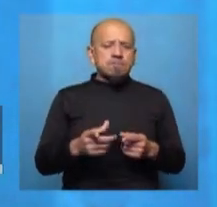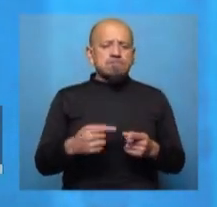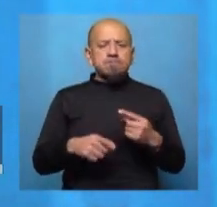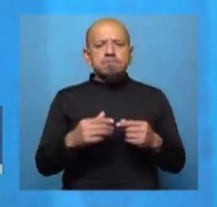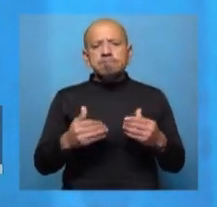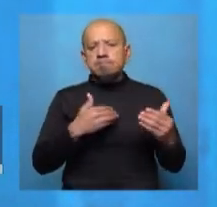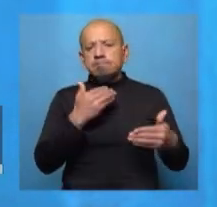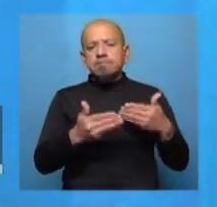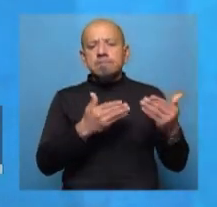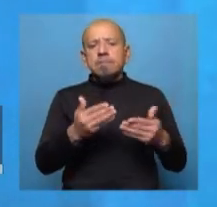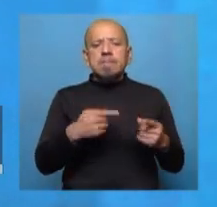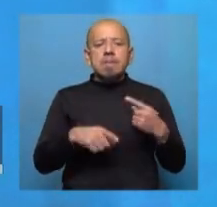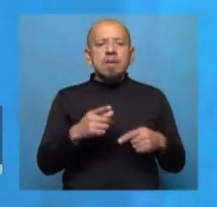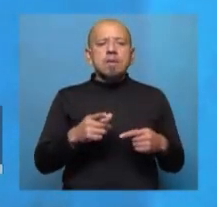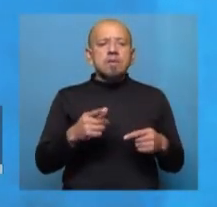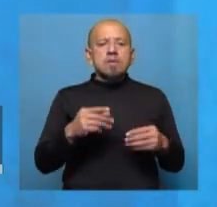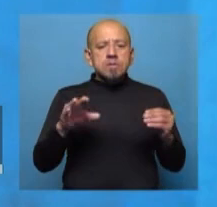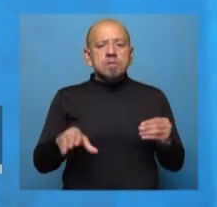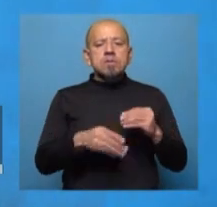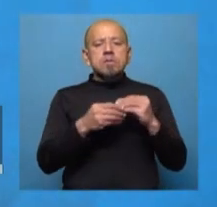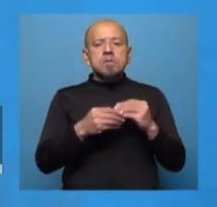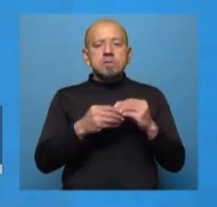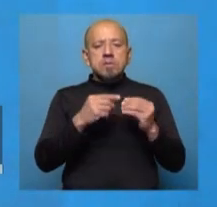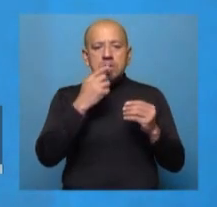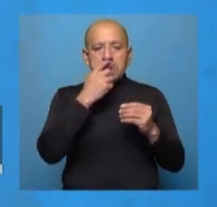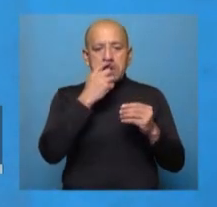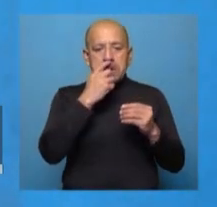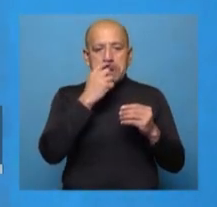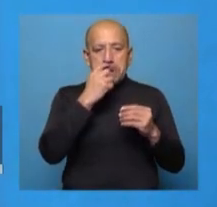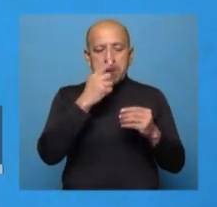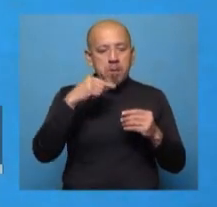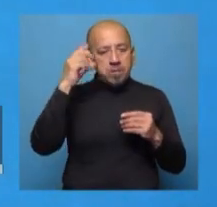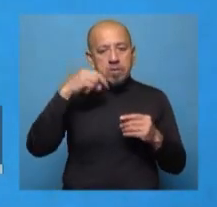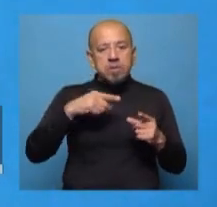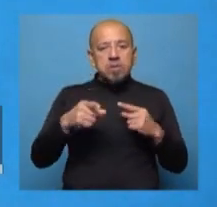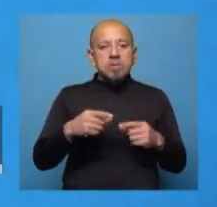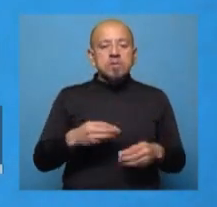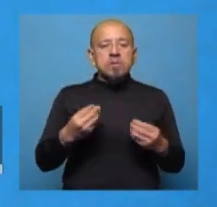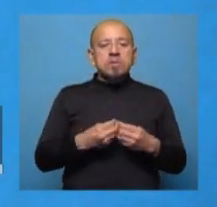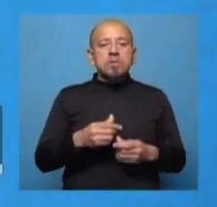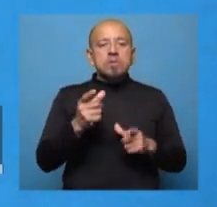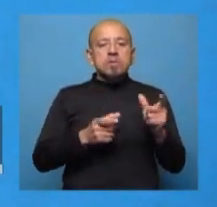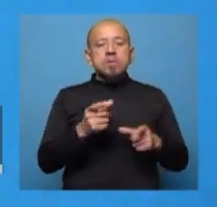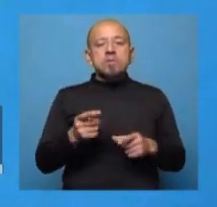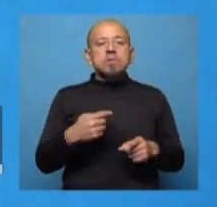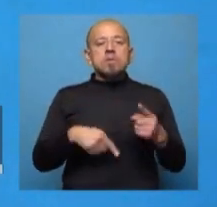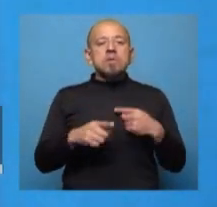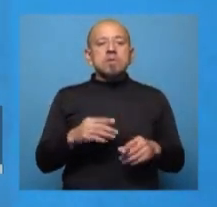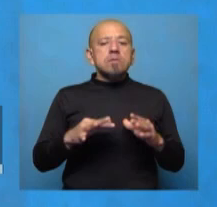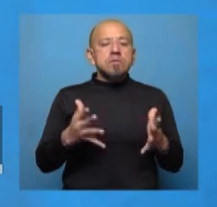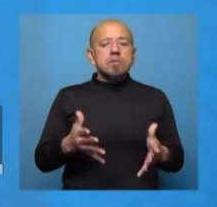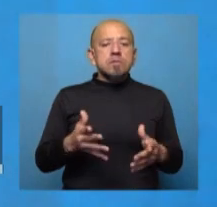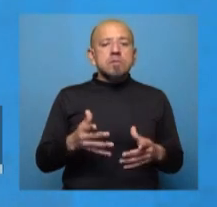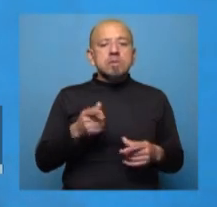Son construcciones que van acumulando circunstancias y opiniones de mucha gente por lo tanto Quién tuvo la